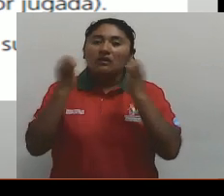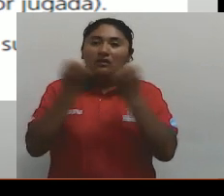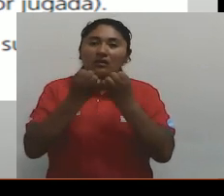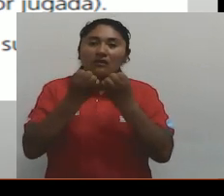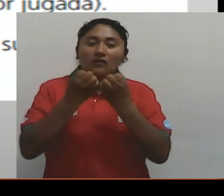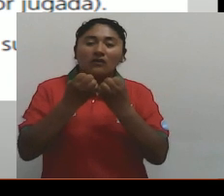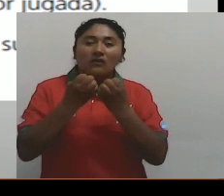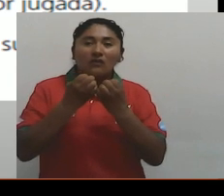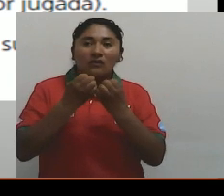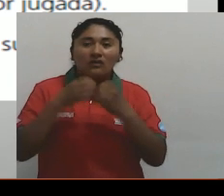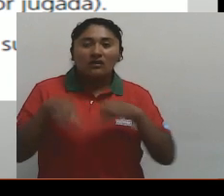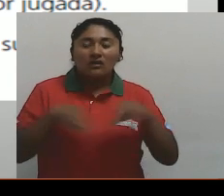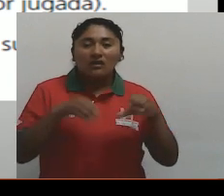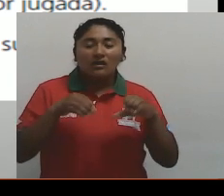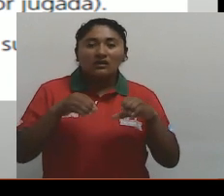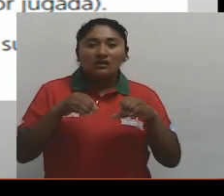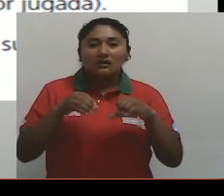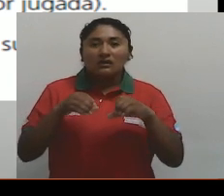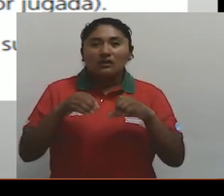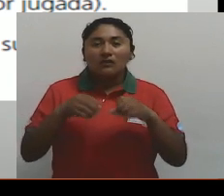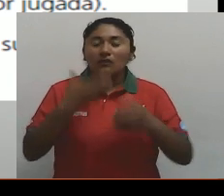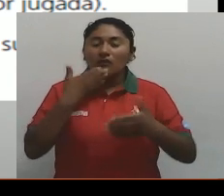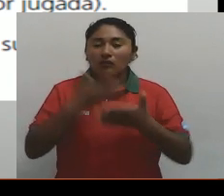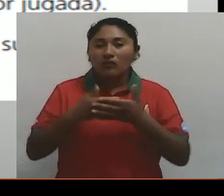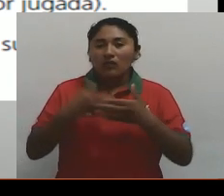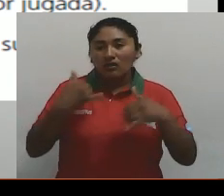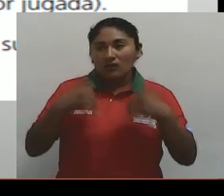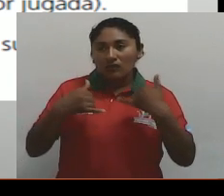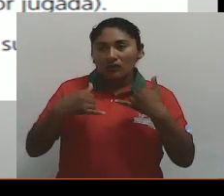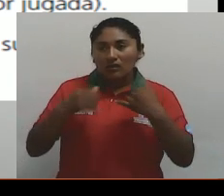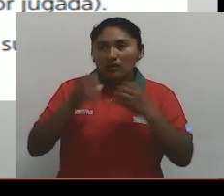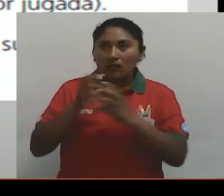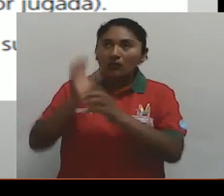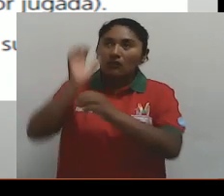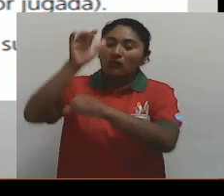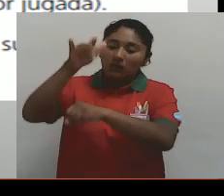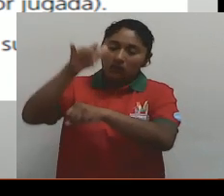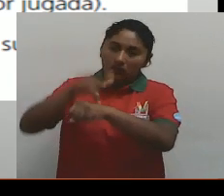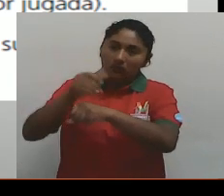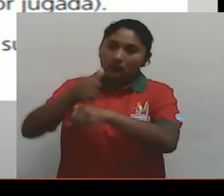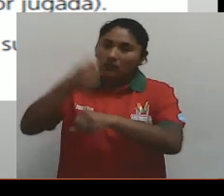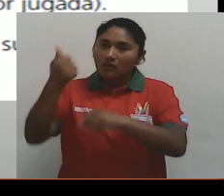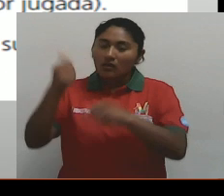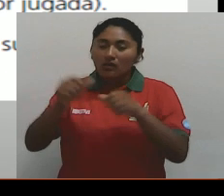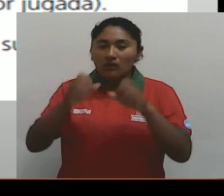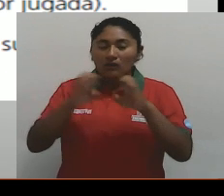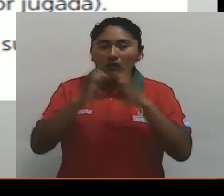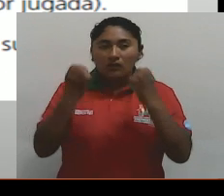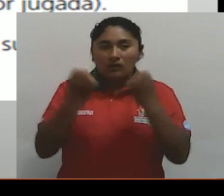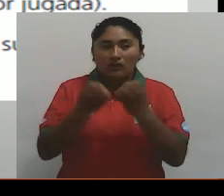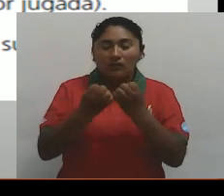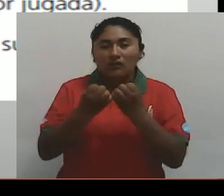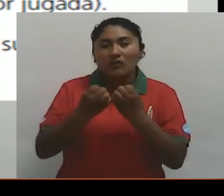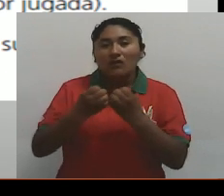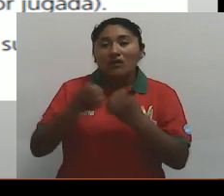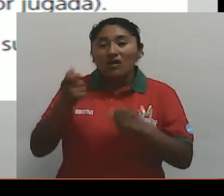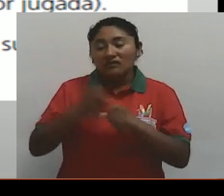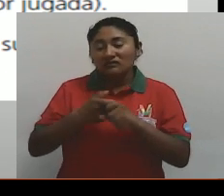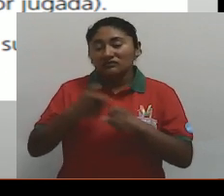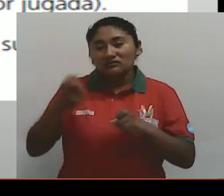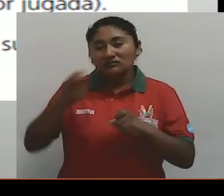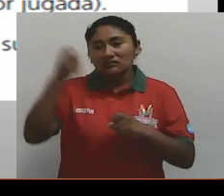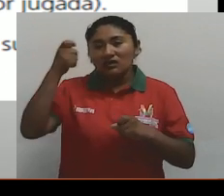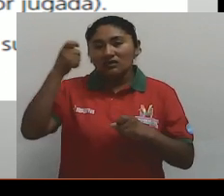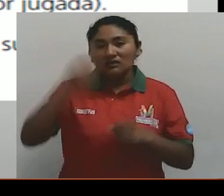punto por jugada. Cuando el equipo receptor gana la jugada, gana un punto y el derecho a sacar y sus jugadores deben rotar